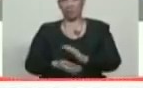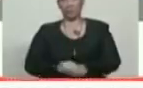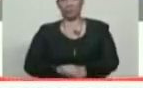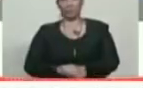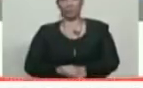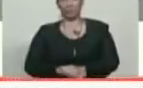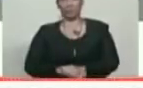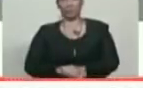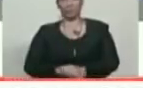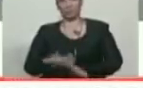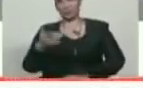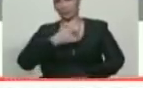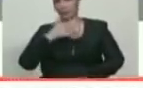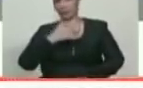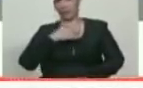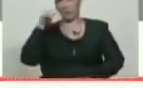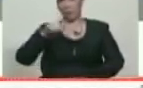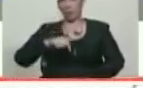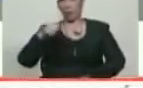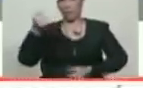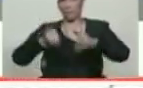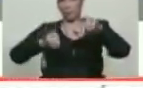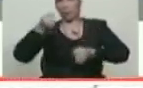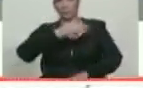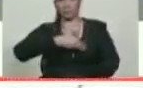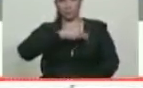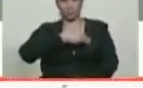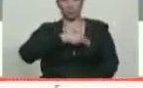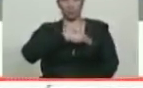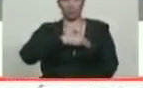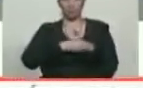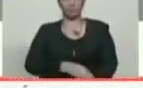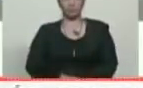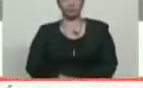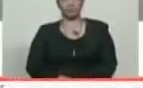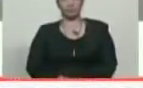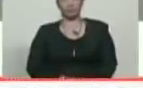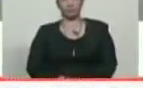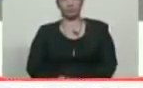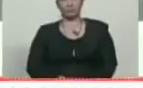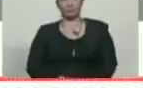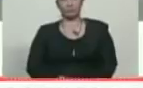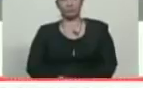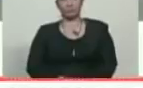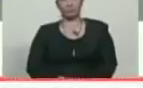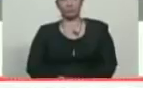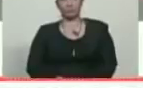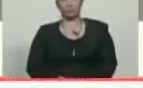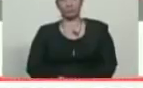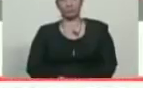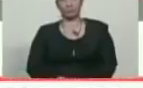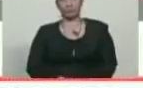Sintamos hoy allá la misión transporte. Bájenlo, por favor, que los que están atrás no ven. Por favor, gracias.